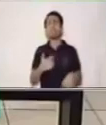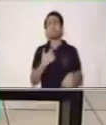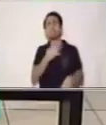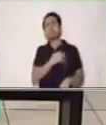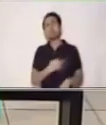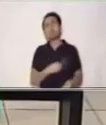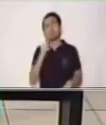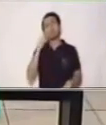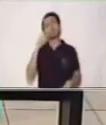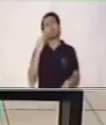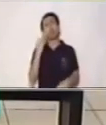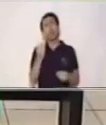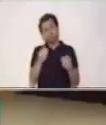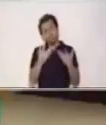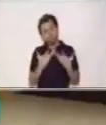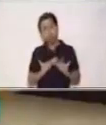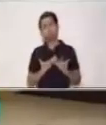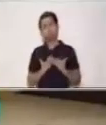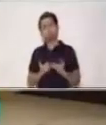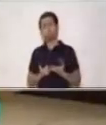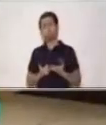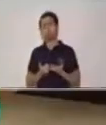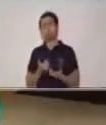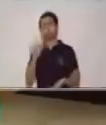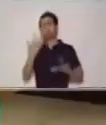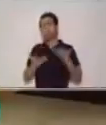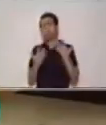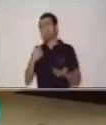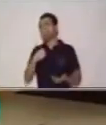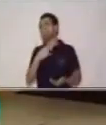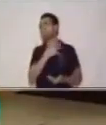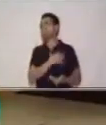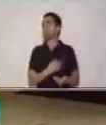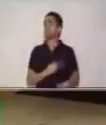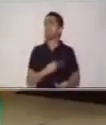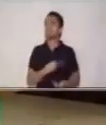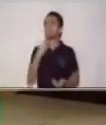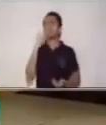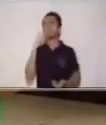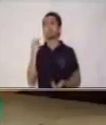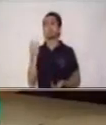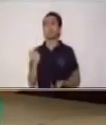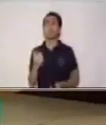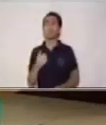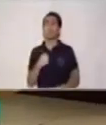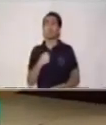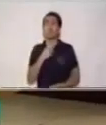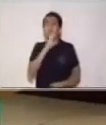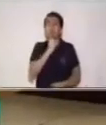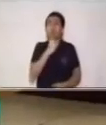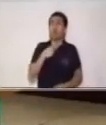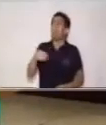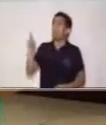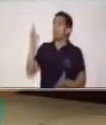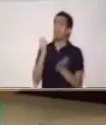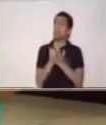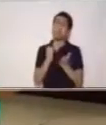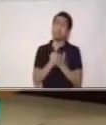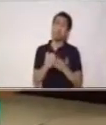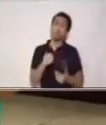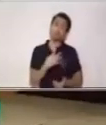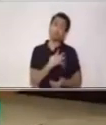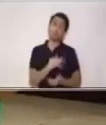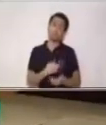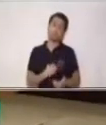triste, ¿verdad? Puede ser posible que tú te pongas triste porque no puedes ir a la escuela en este momento, ¿verdad?